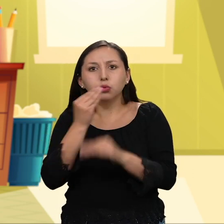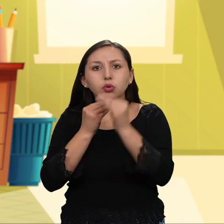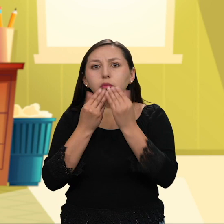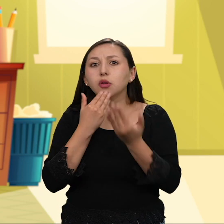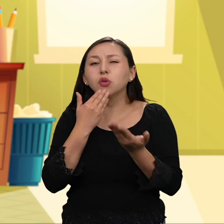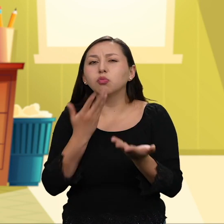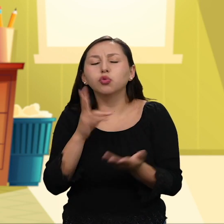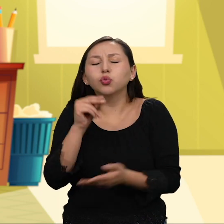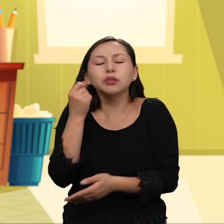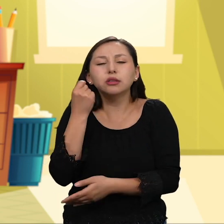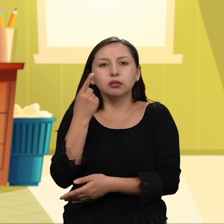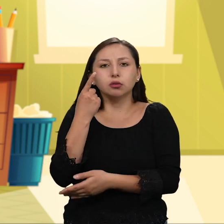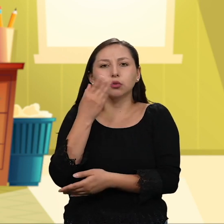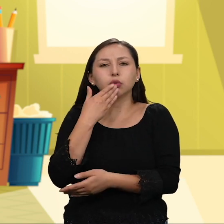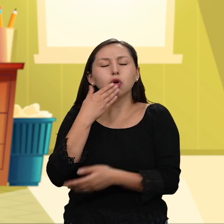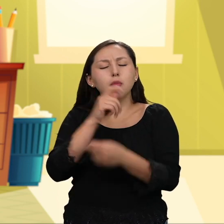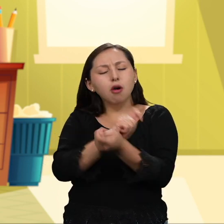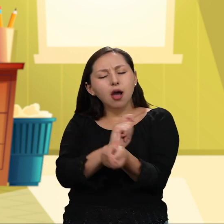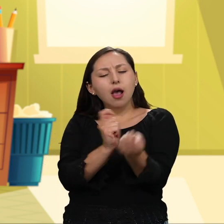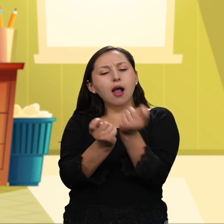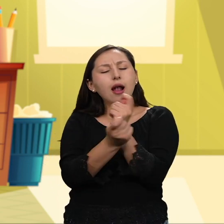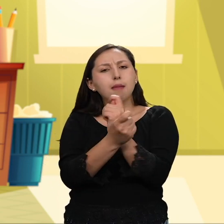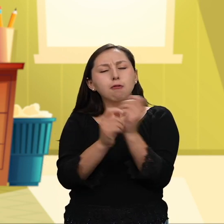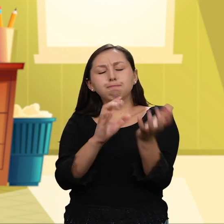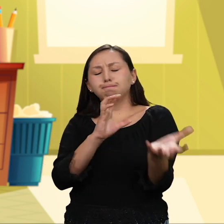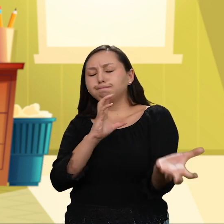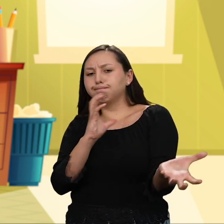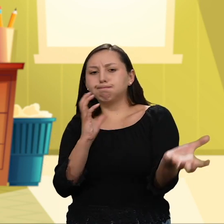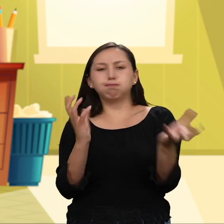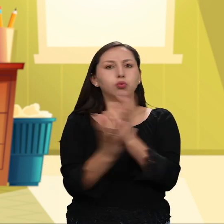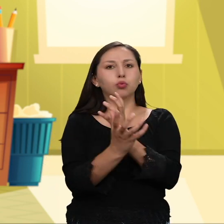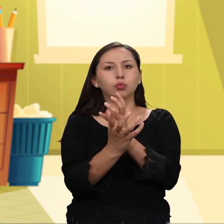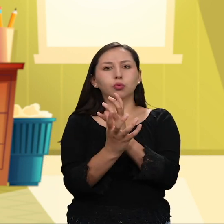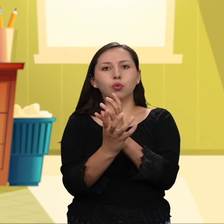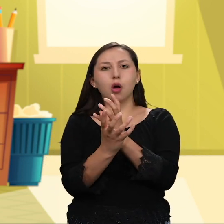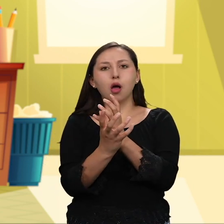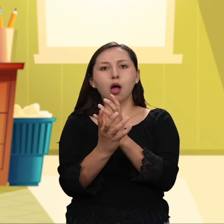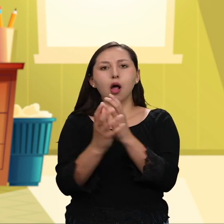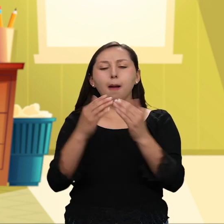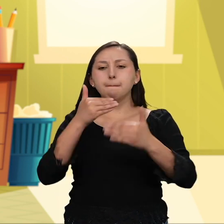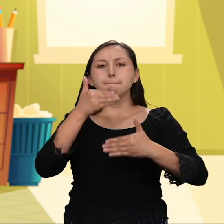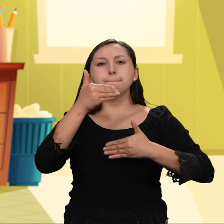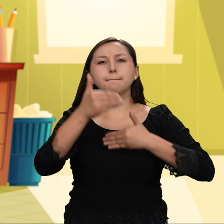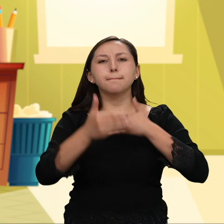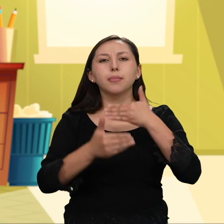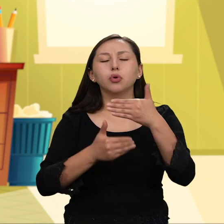razones. ¿Cómo fue el proceso? ¿Cómo se dieron cuenta de lo que debían hacer?